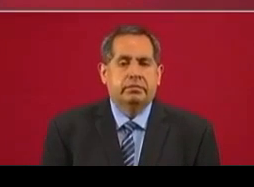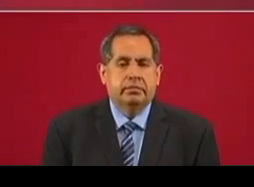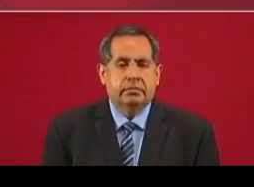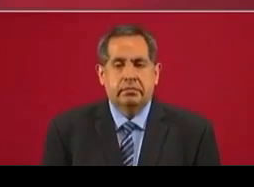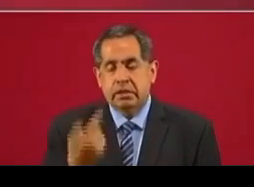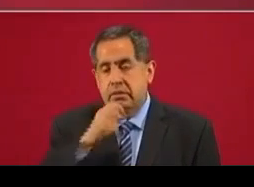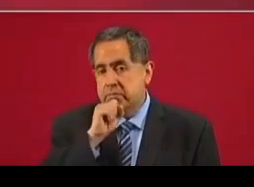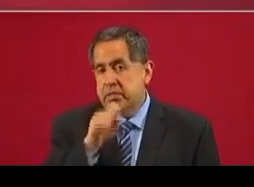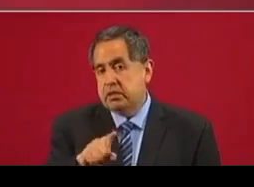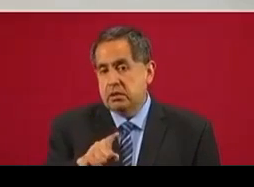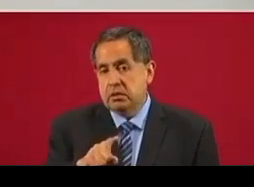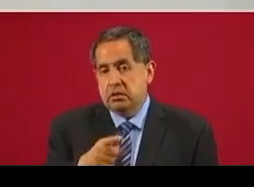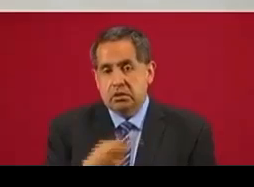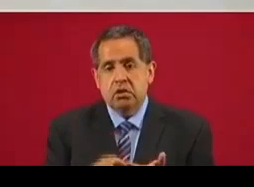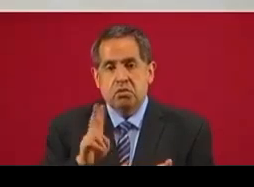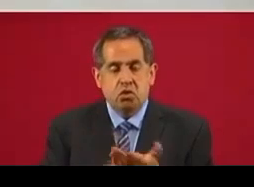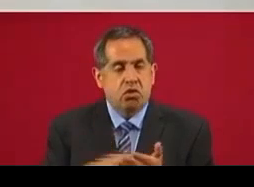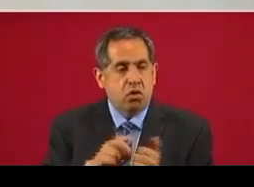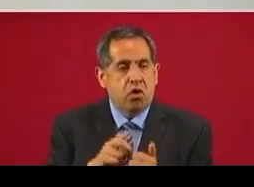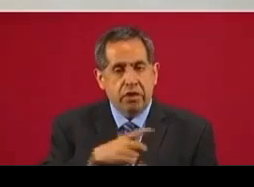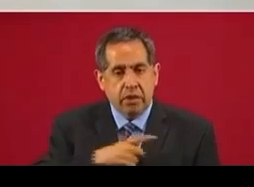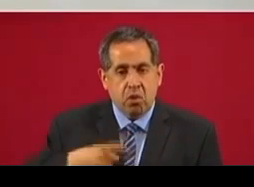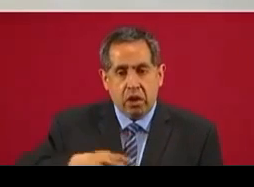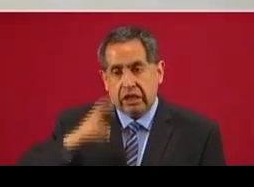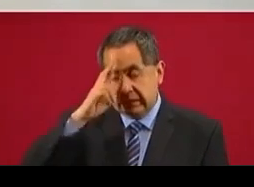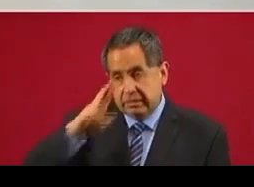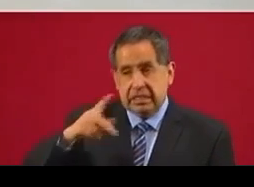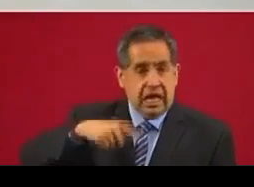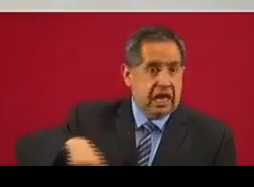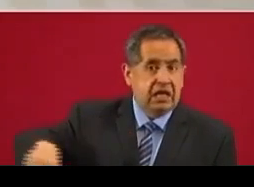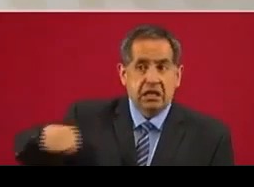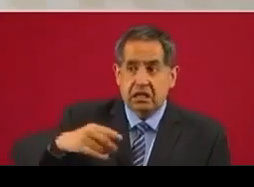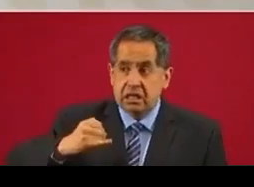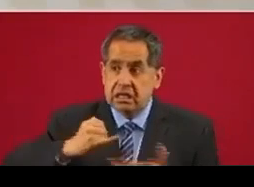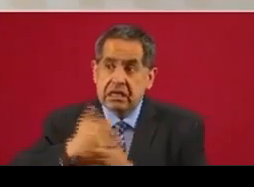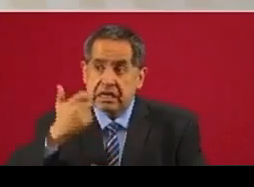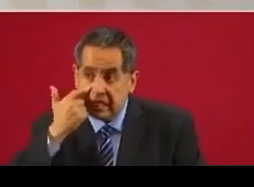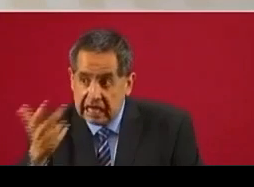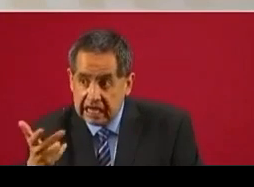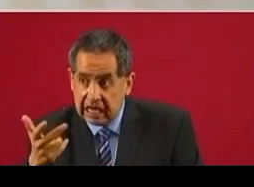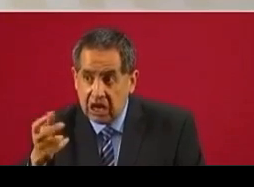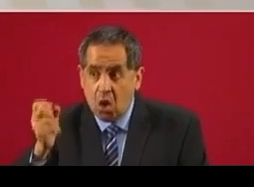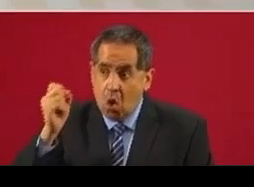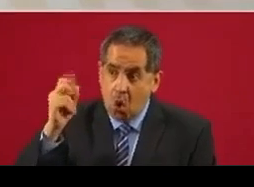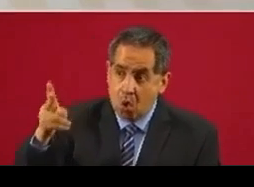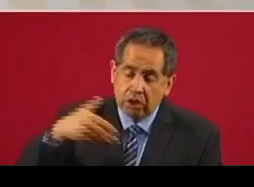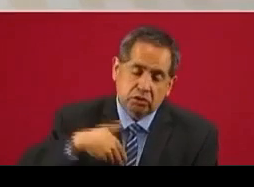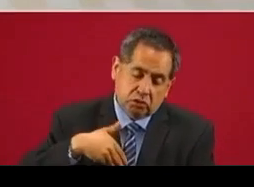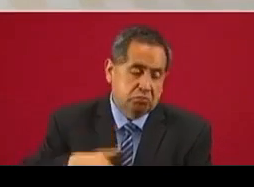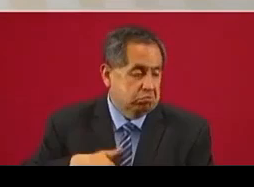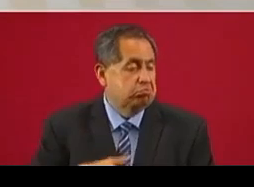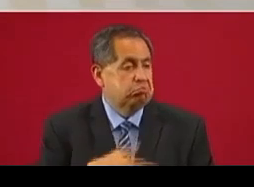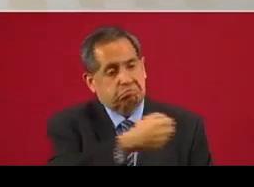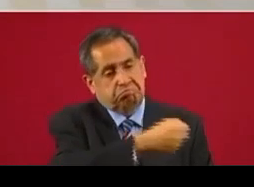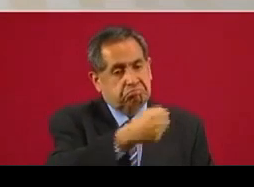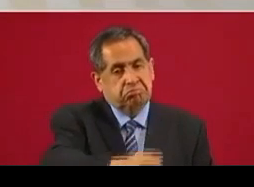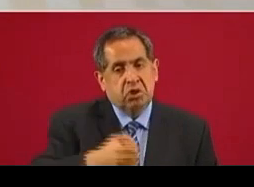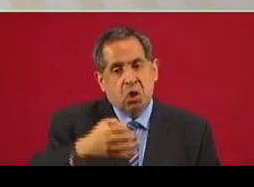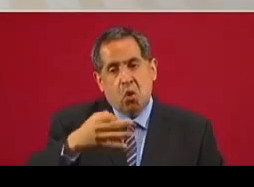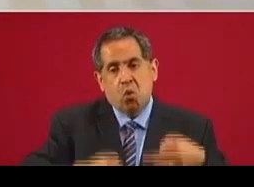pero al mismo tiempo respetarían la decisión mayoritaria de la